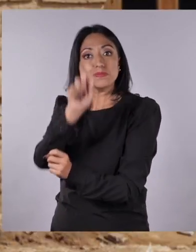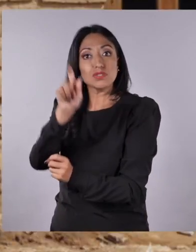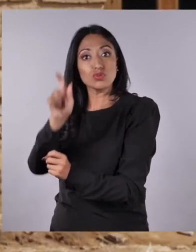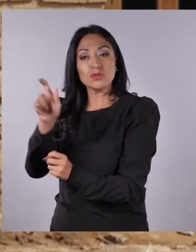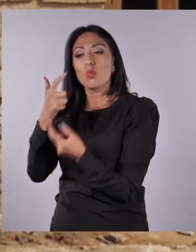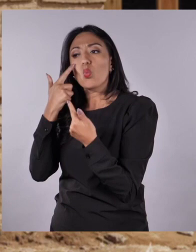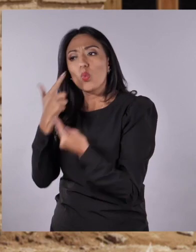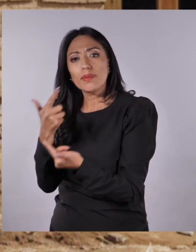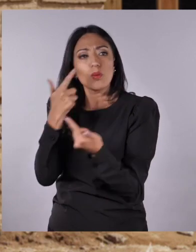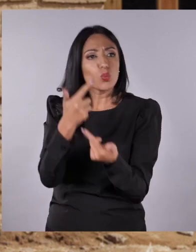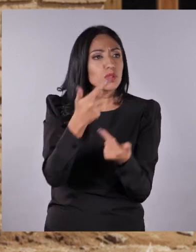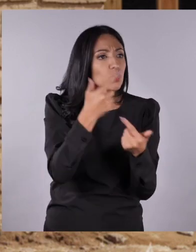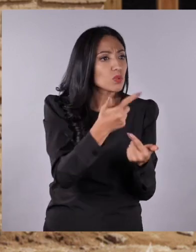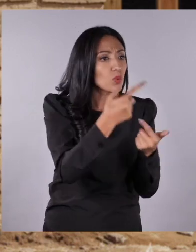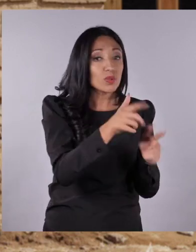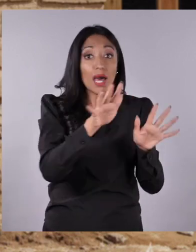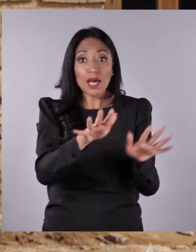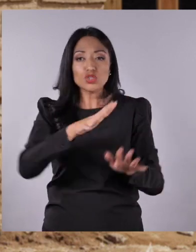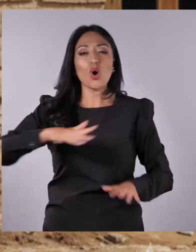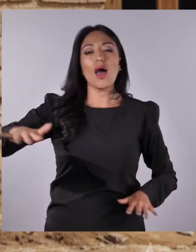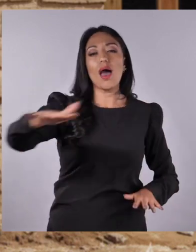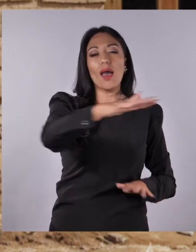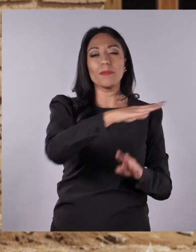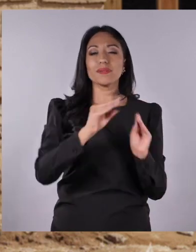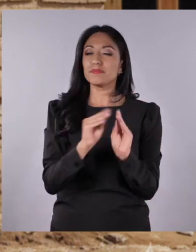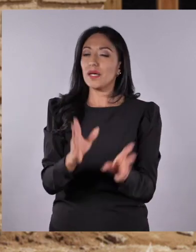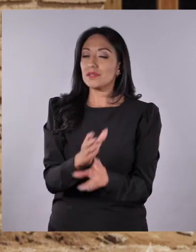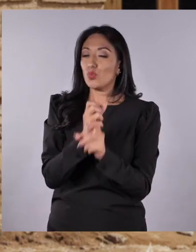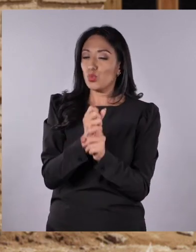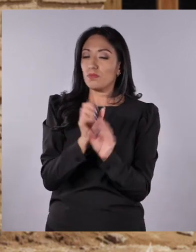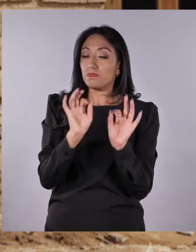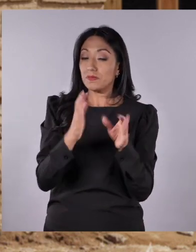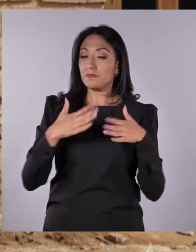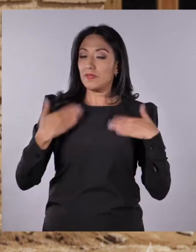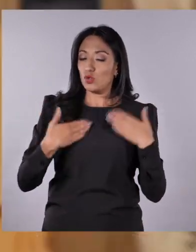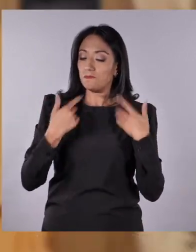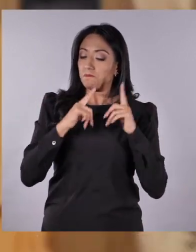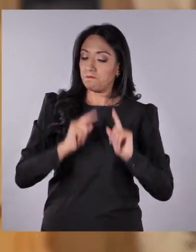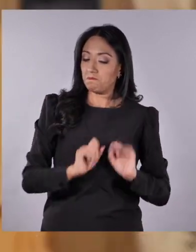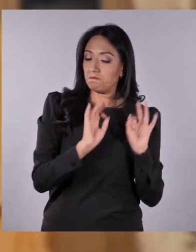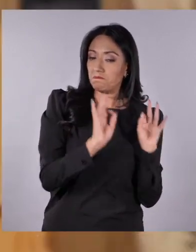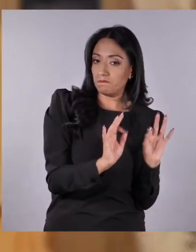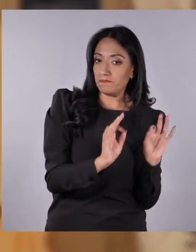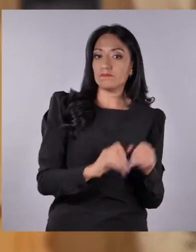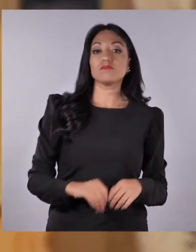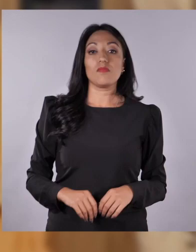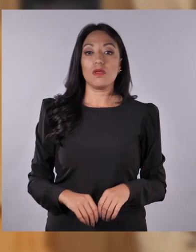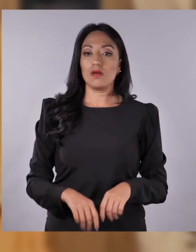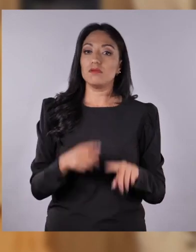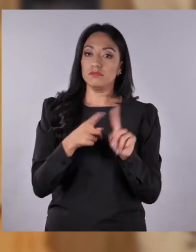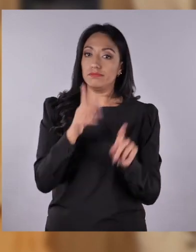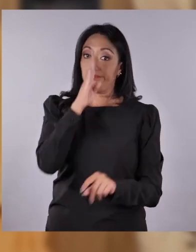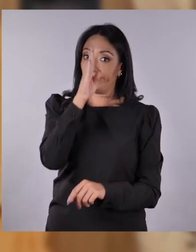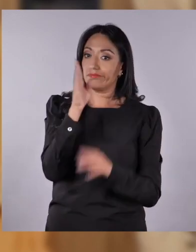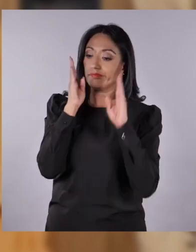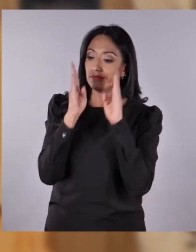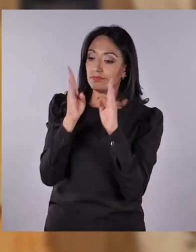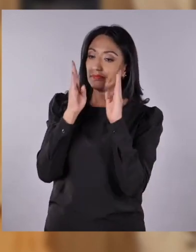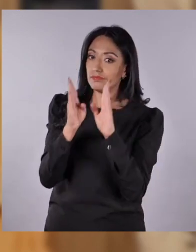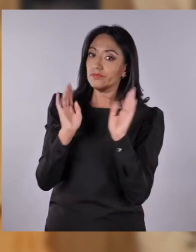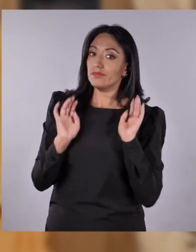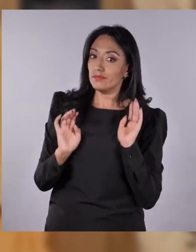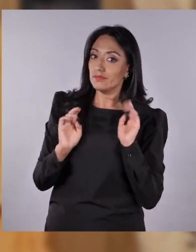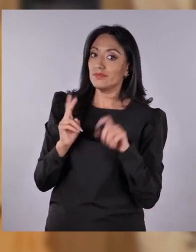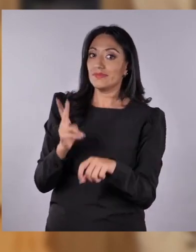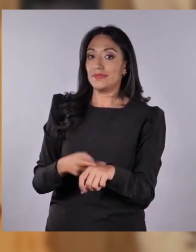miembro, se cuidan entre sí y se crea un ambiente más seguro y saludable. De todas formas, siempre hay que estar atentos, ¿eh?